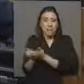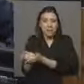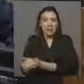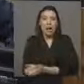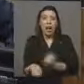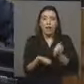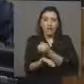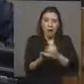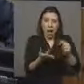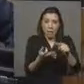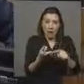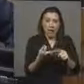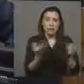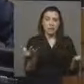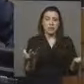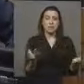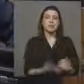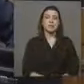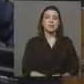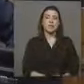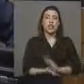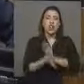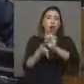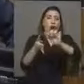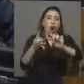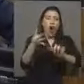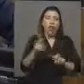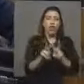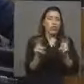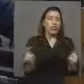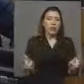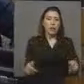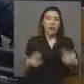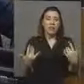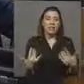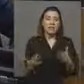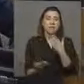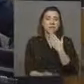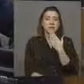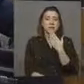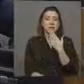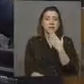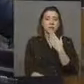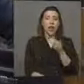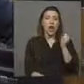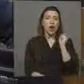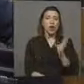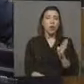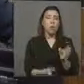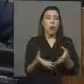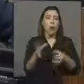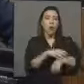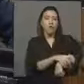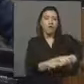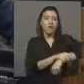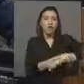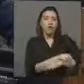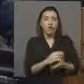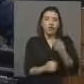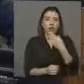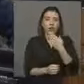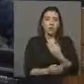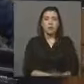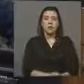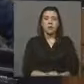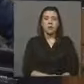farmacias, los tienen en todos los ámbitos. Hoy día ya entrando incluso, presidente, hasta los clubes de fútbol. Hoy día hasta los